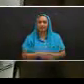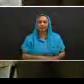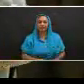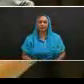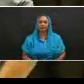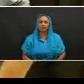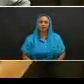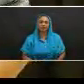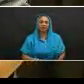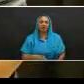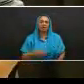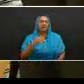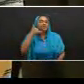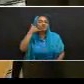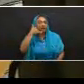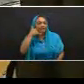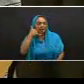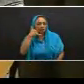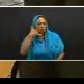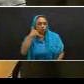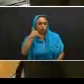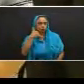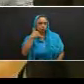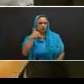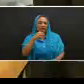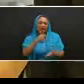Pregúntale si está aceptando o si está reconciliando.